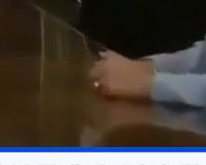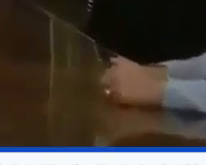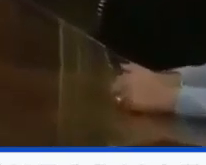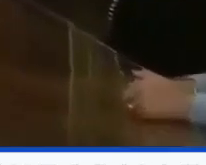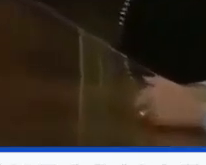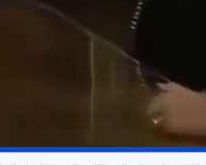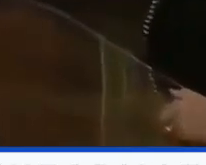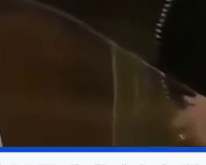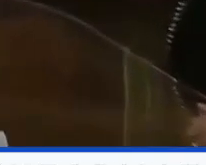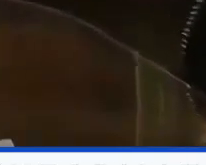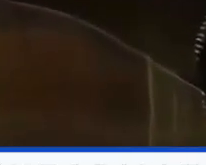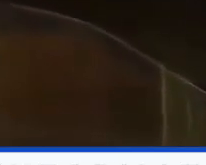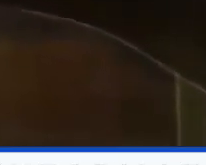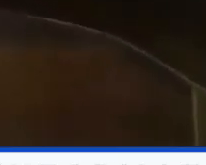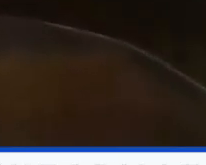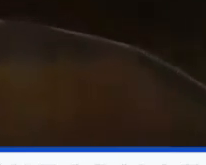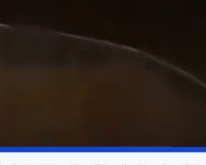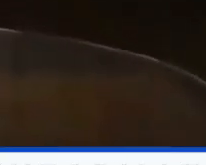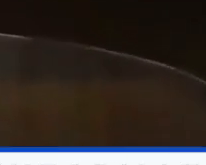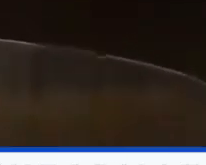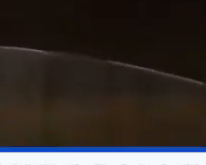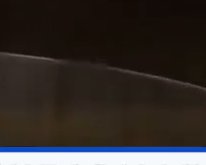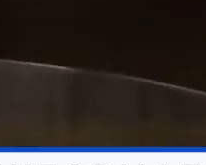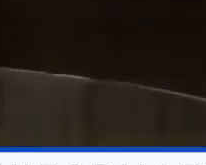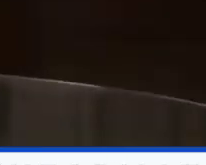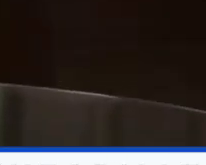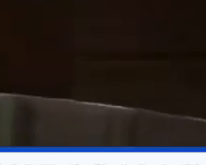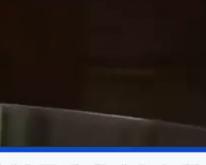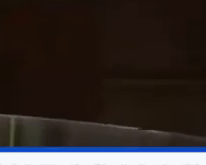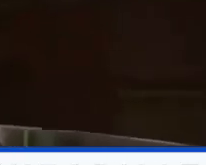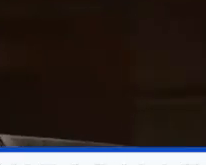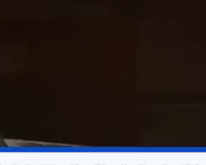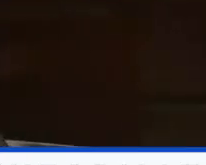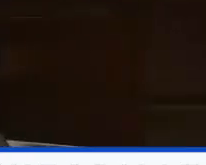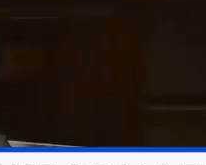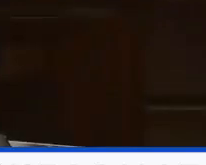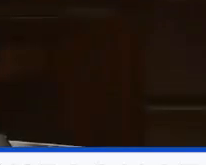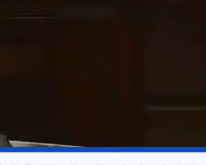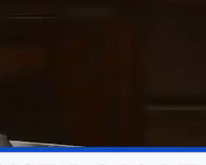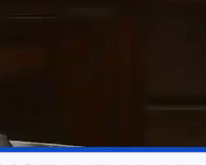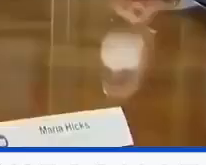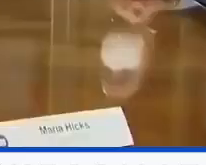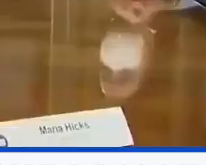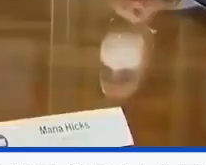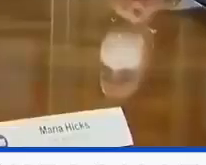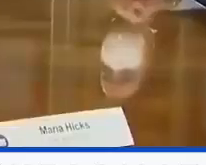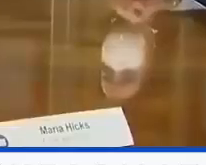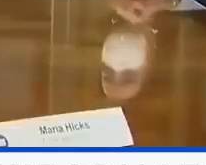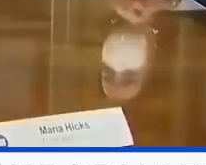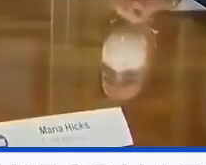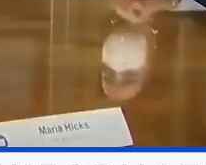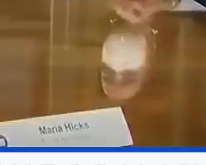Harris también señaló que las mujeres son parte de la columna vertebral de la economía estadounidense.